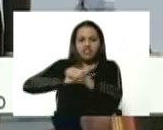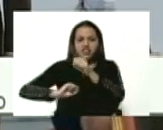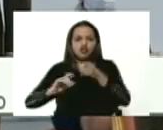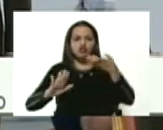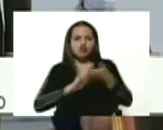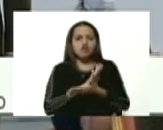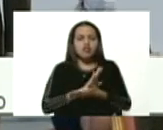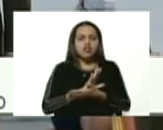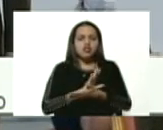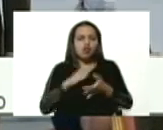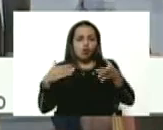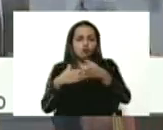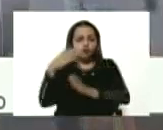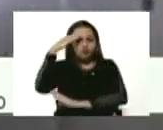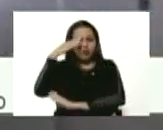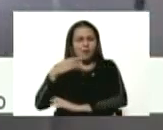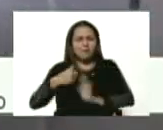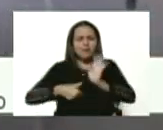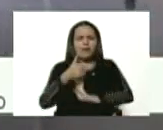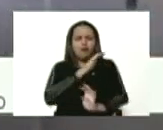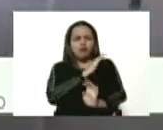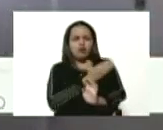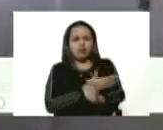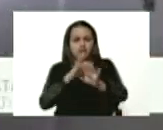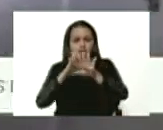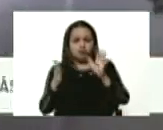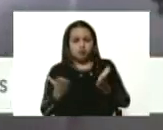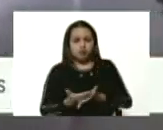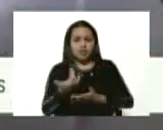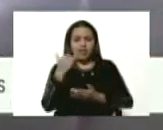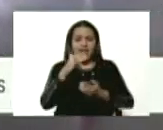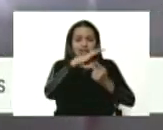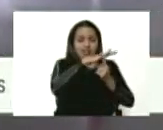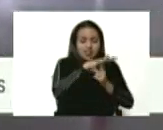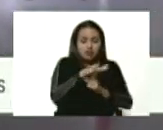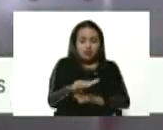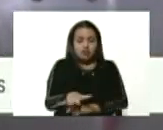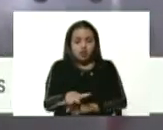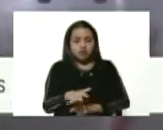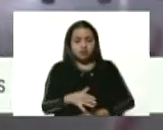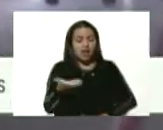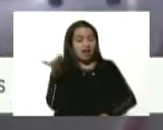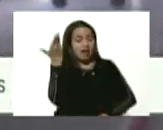mundo, los ejércitos que habían derrotado